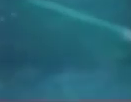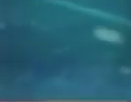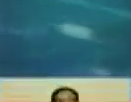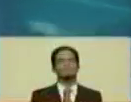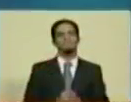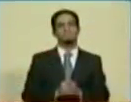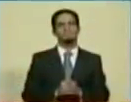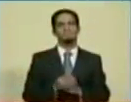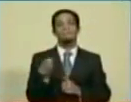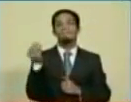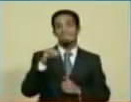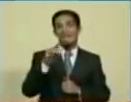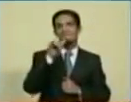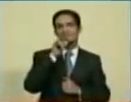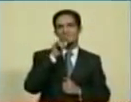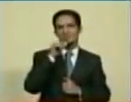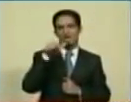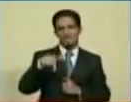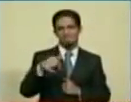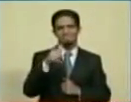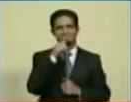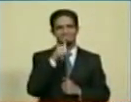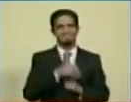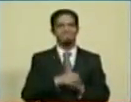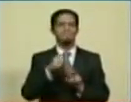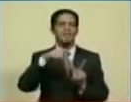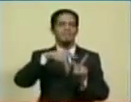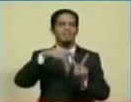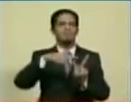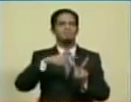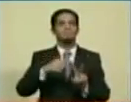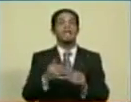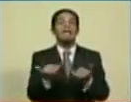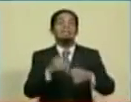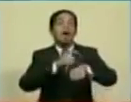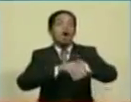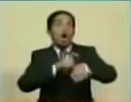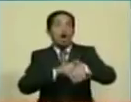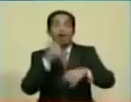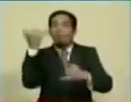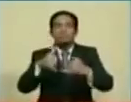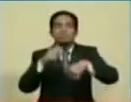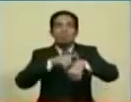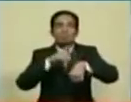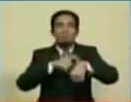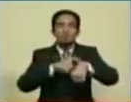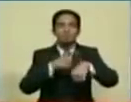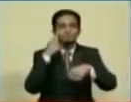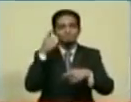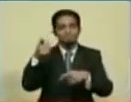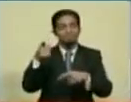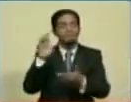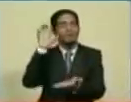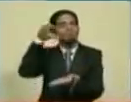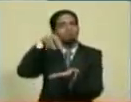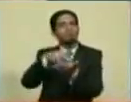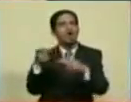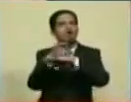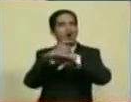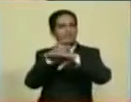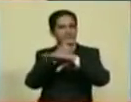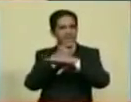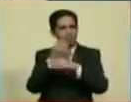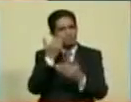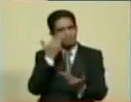Estamos de vuelta con mucho más de la emisión meridiana de la noticia por Venezolana de Televisión. A esta hora, información de último minuto. Nos vamos al Palacio de Gobierno, Palacio de Miraflores. Carlos Rebete